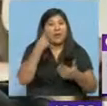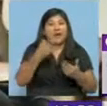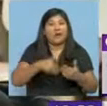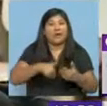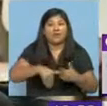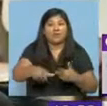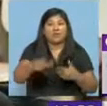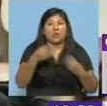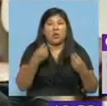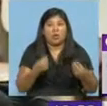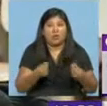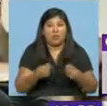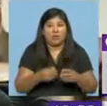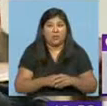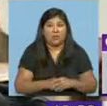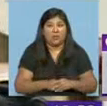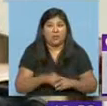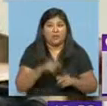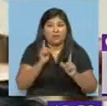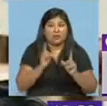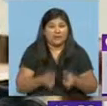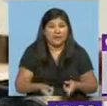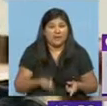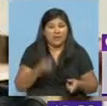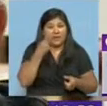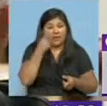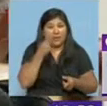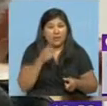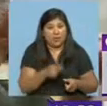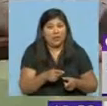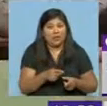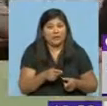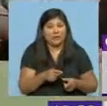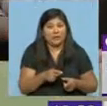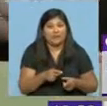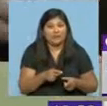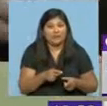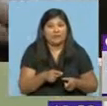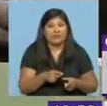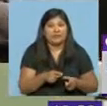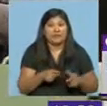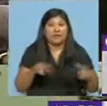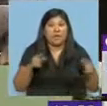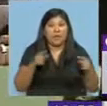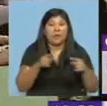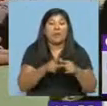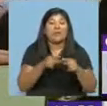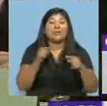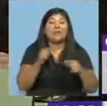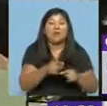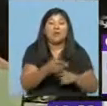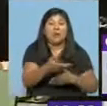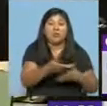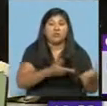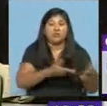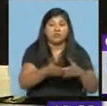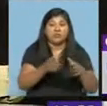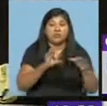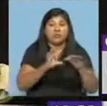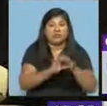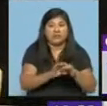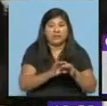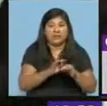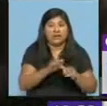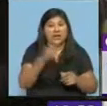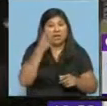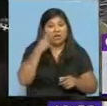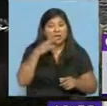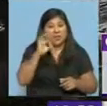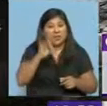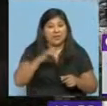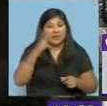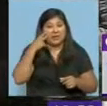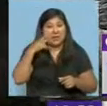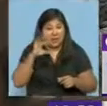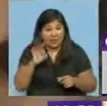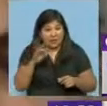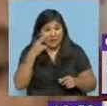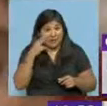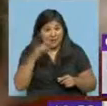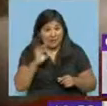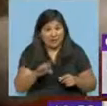futuro y a tener en cuenta y lograr ciertos objetivos como es la estrategia 90-90-90